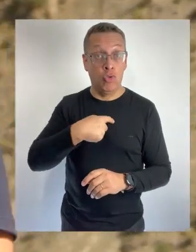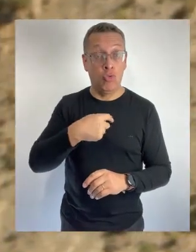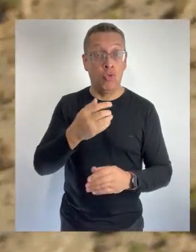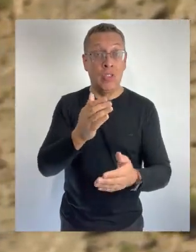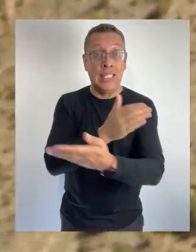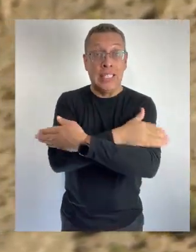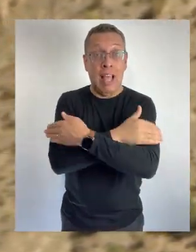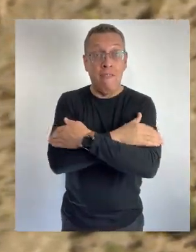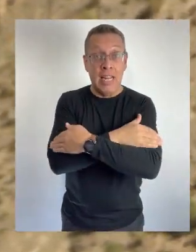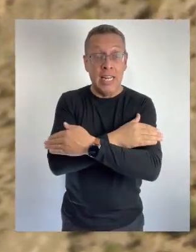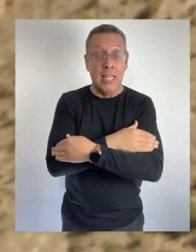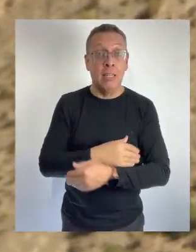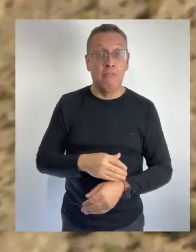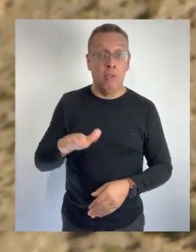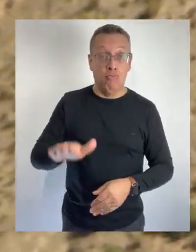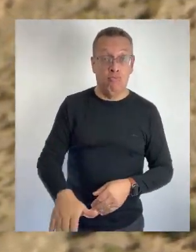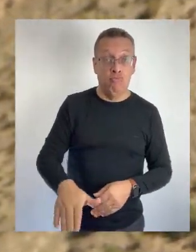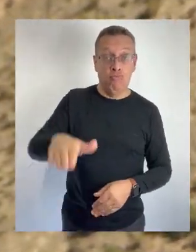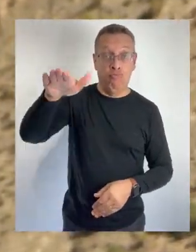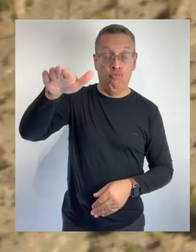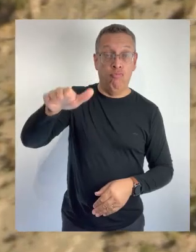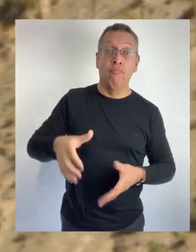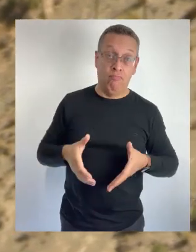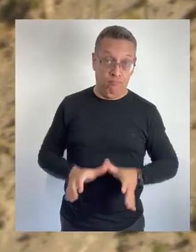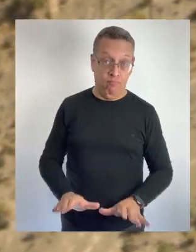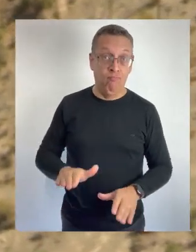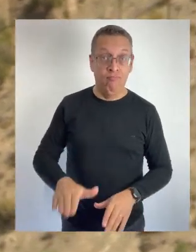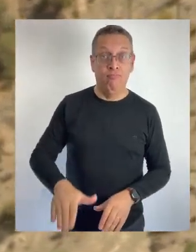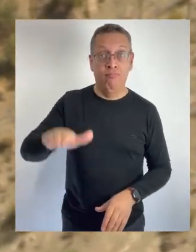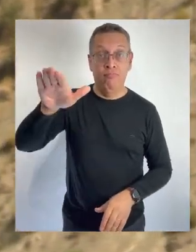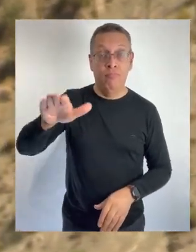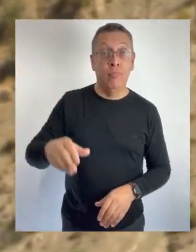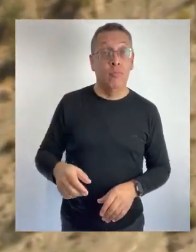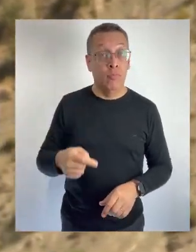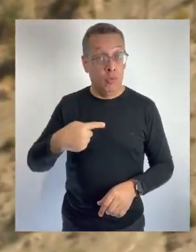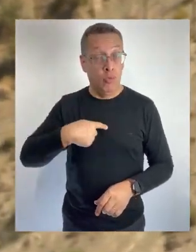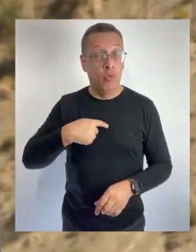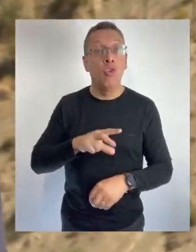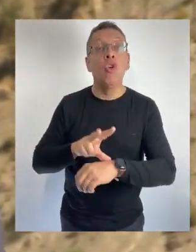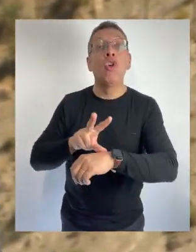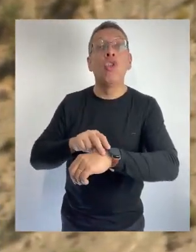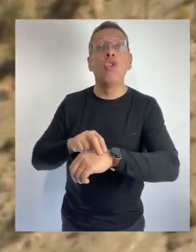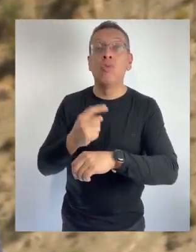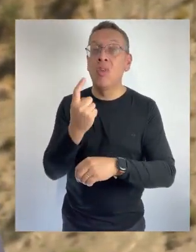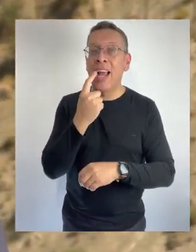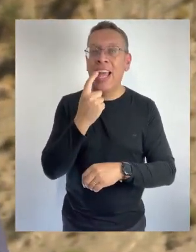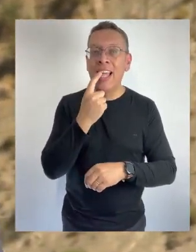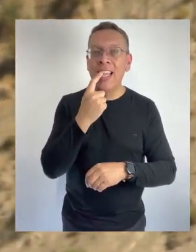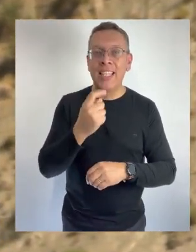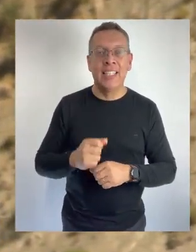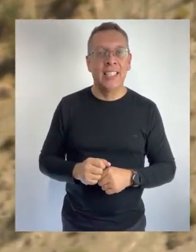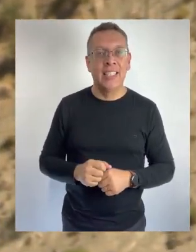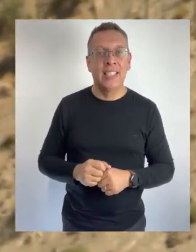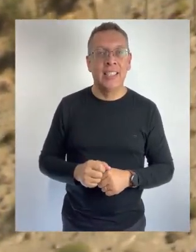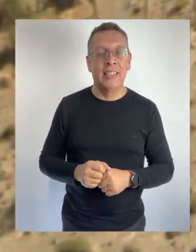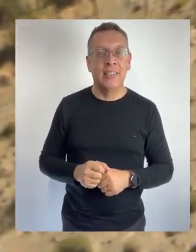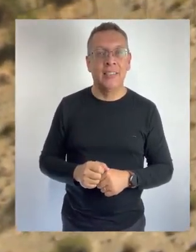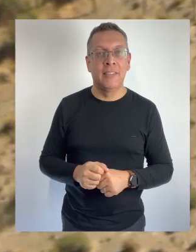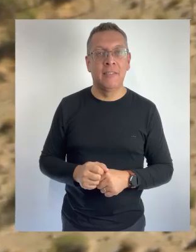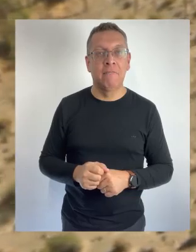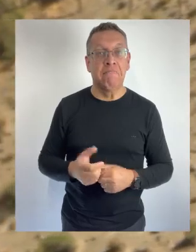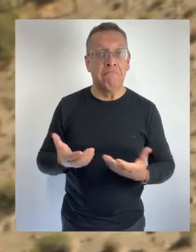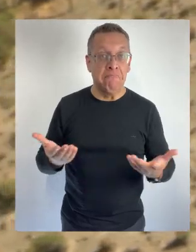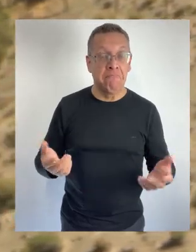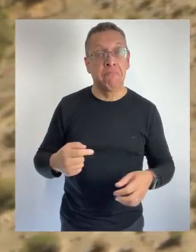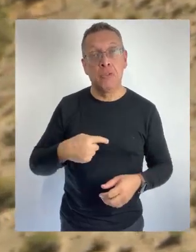también andado por el mundo, mi especialidad, soy cirujano dentista, ¿no es cierto? Sí. Mi especialidad es la implantología